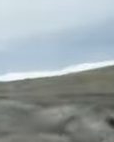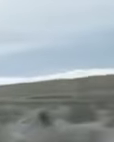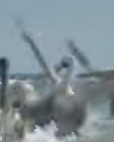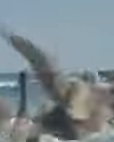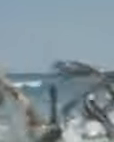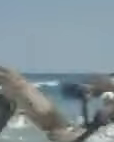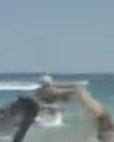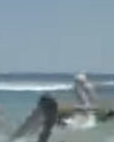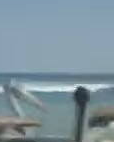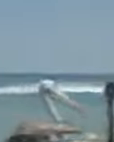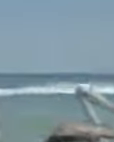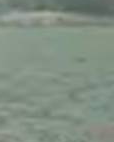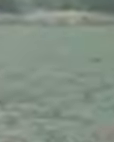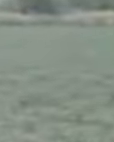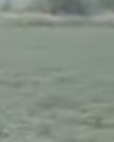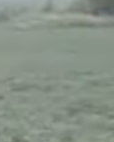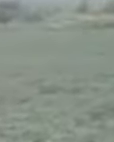las voluntarias